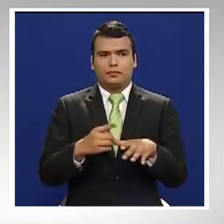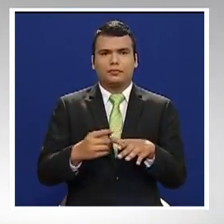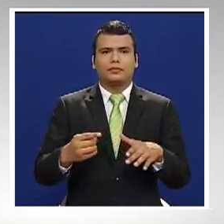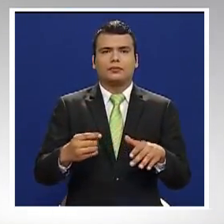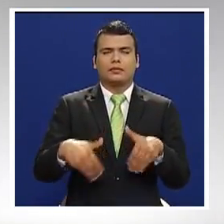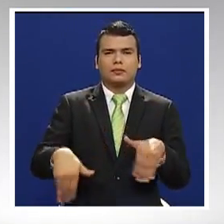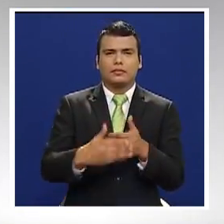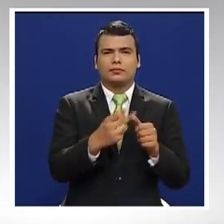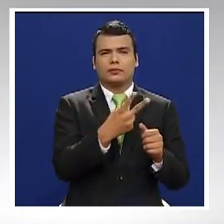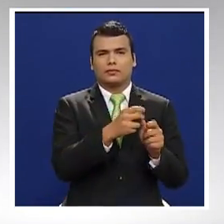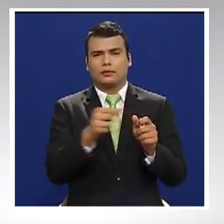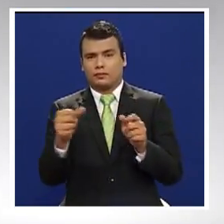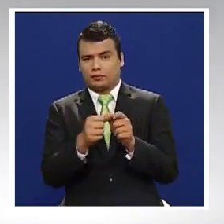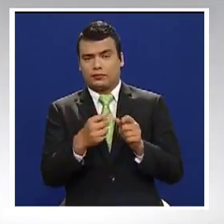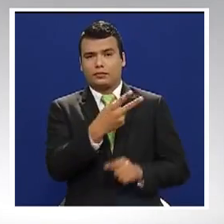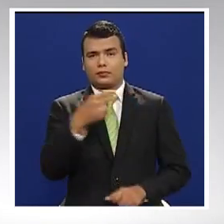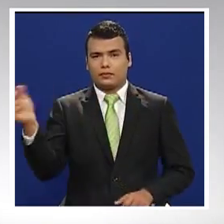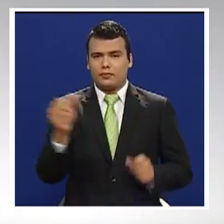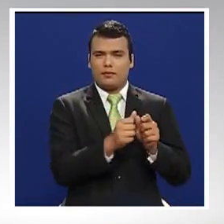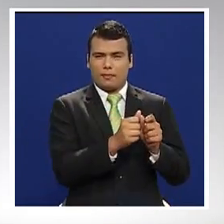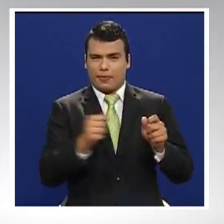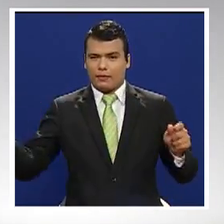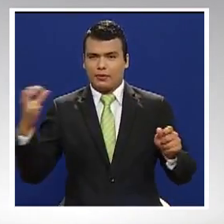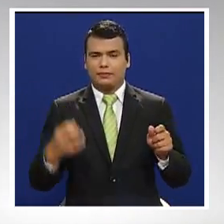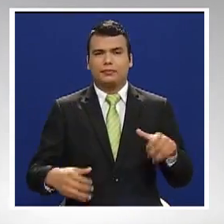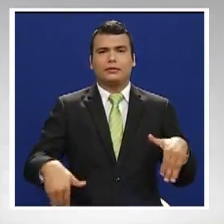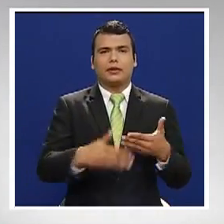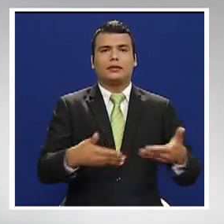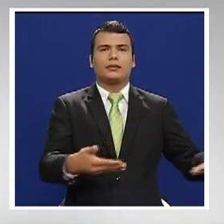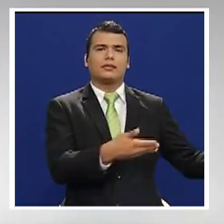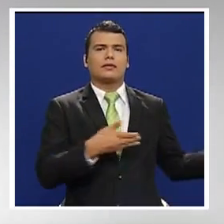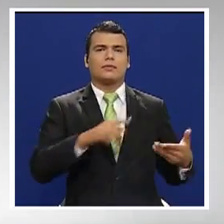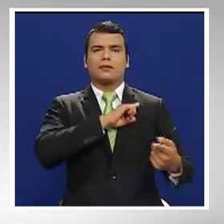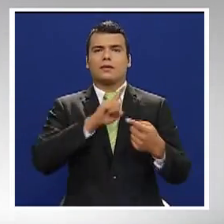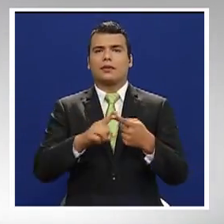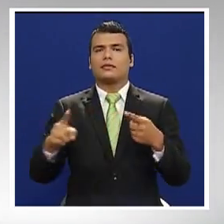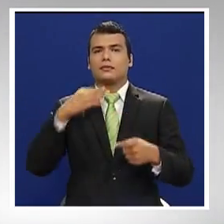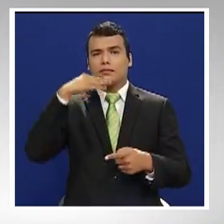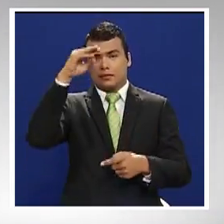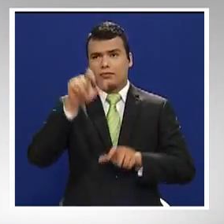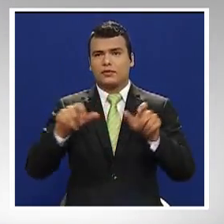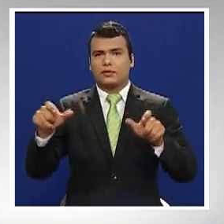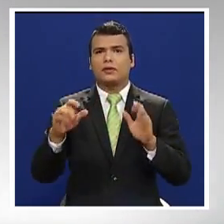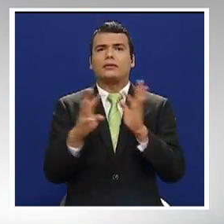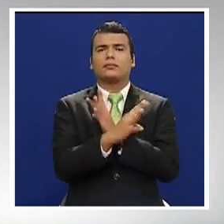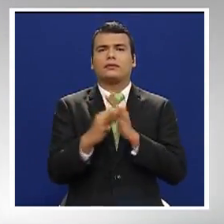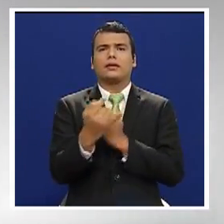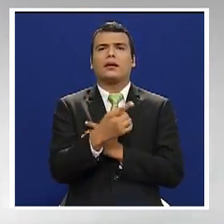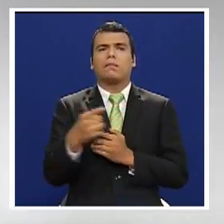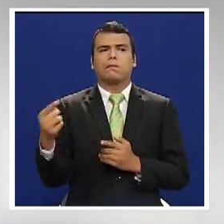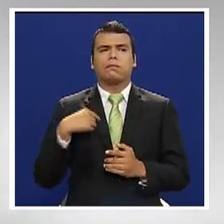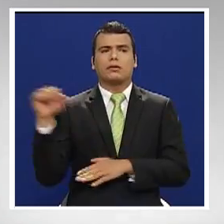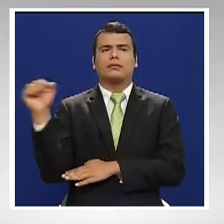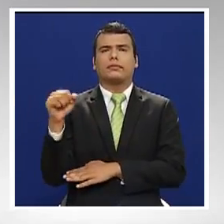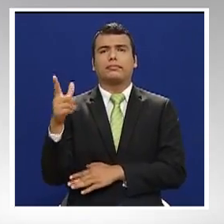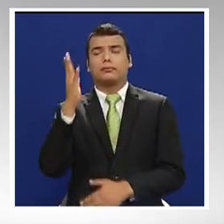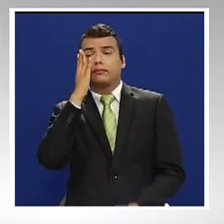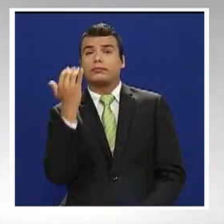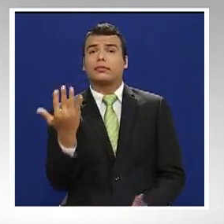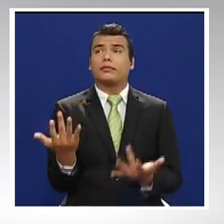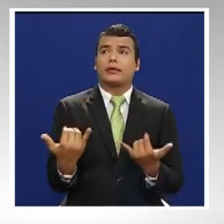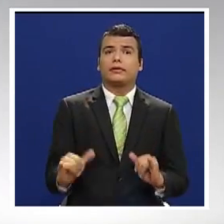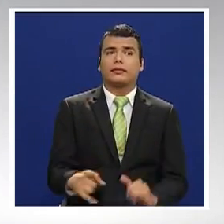Y no son buenas las noticias en el Chocó. Un derrumbe de tierra mantiene aislado el tránsito en la vía de Quibdó a Medellín, lo cual genera pérdidas millonarias